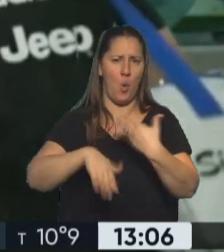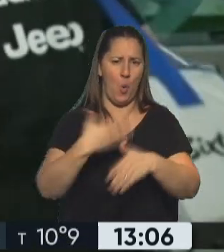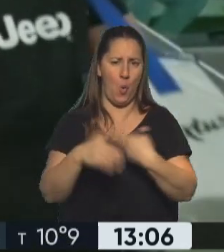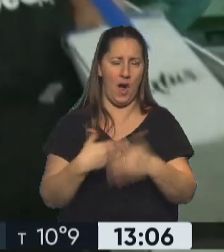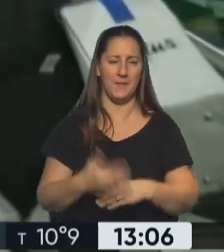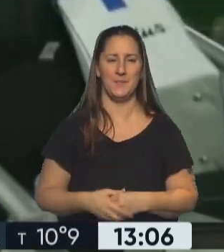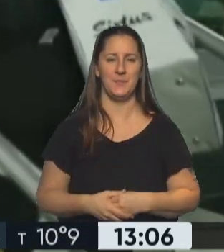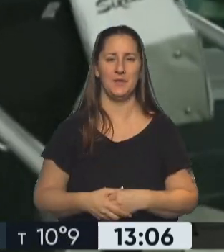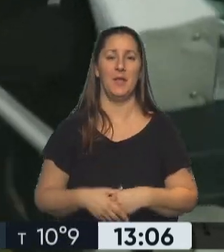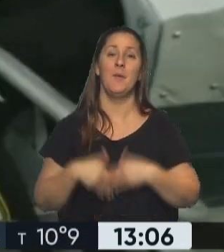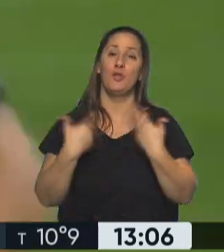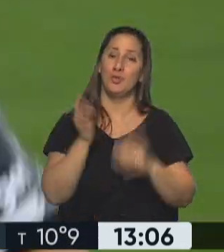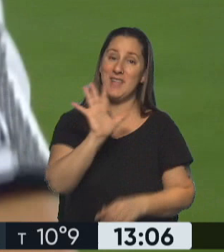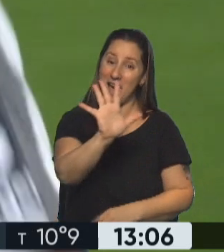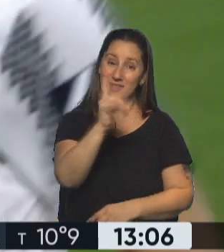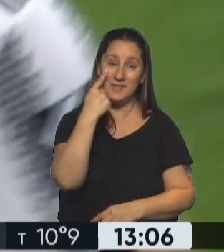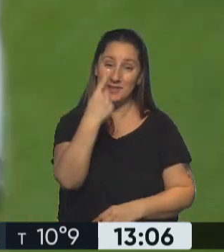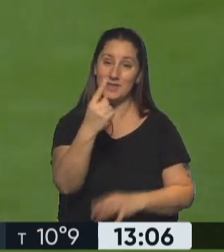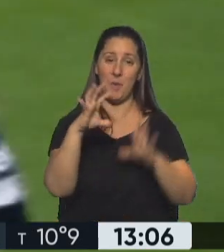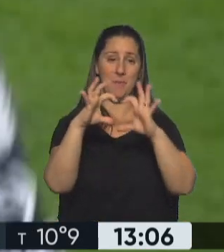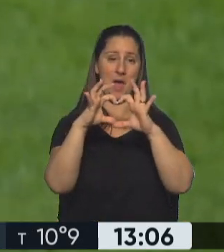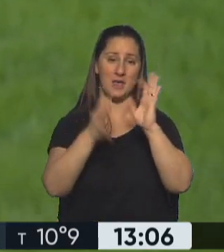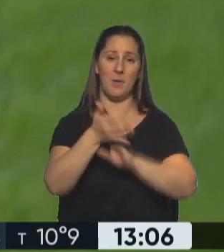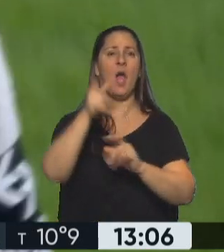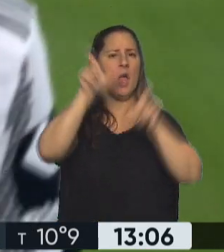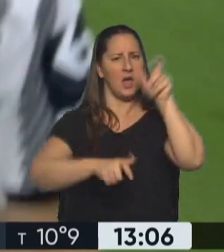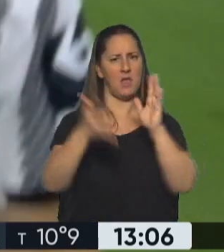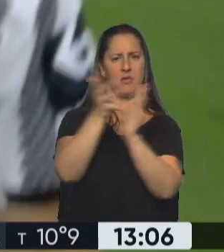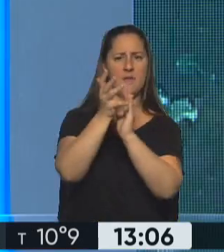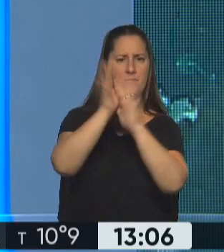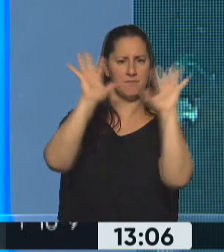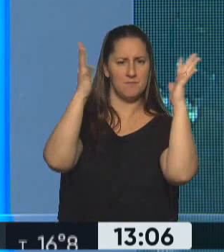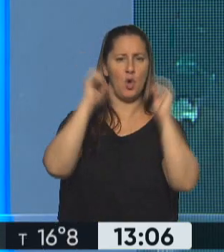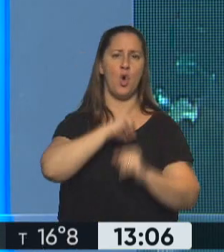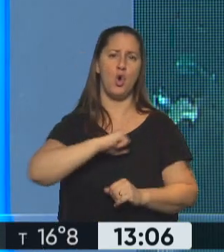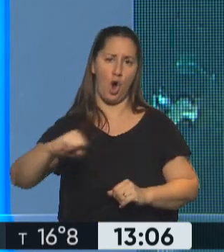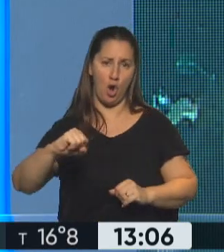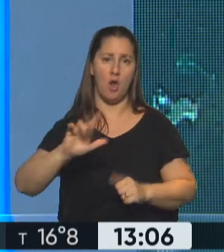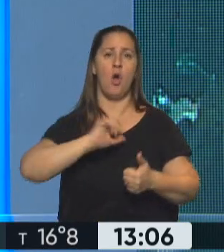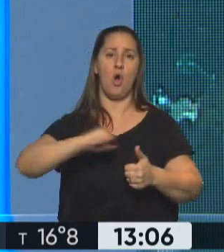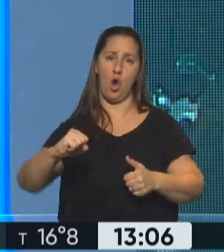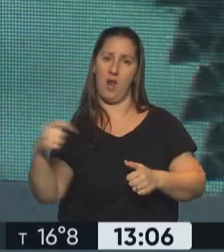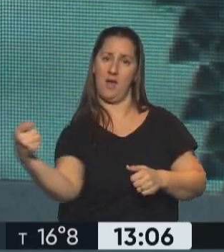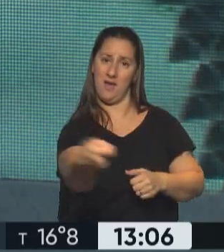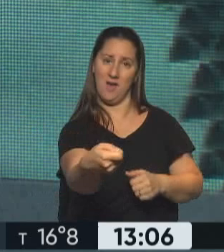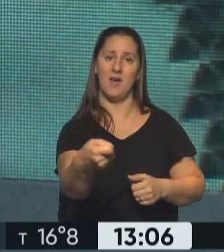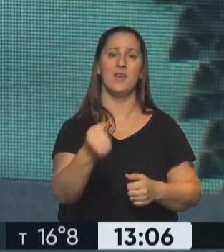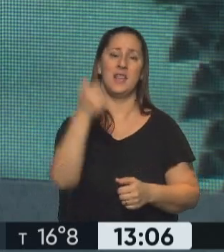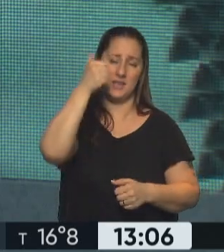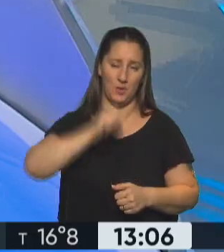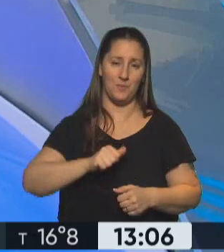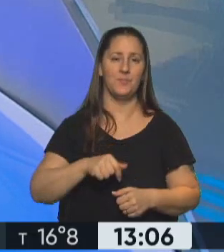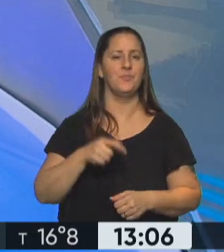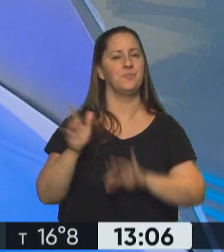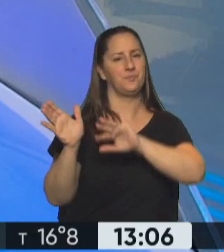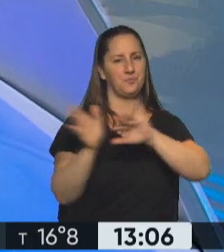esta manera el Fideo se retiraba, aplaudido por la gente, pero gol, asistencia y lesión. Bien, hablamos de tenis ahora.